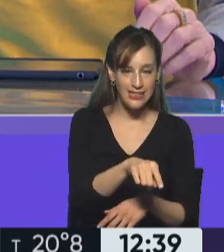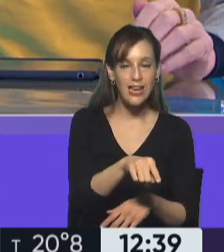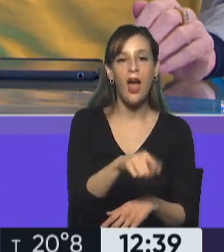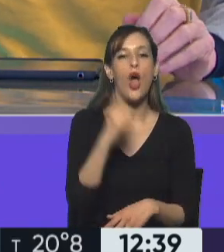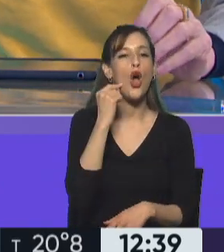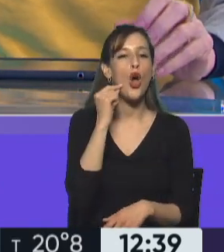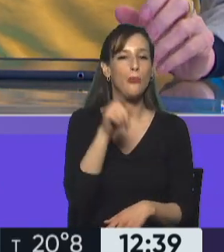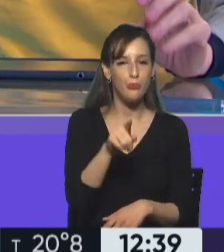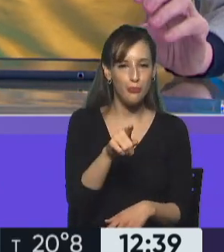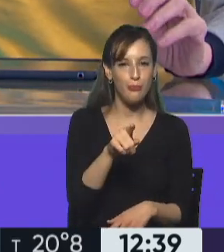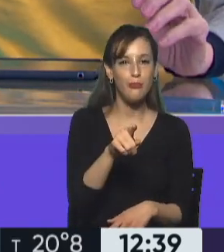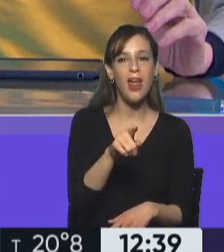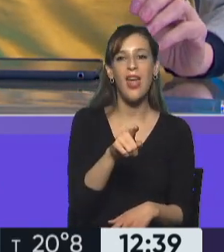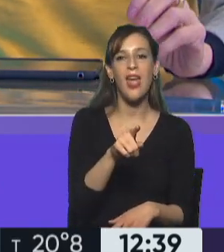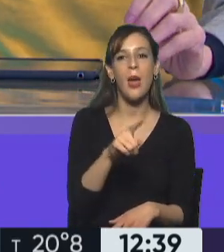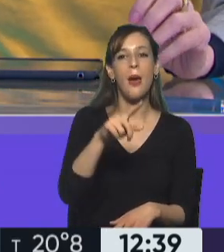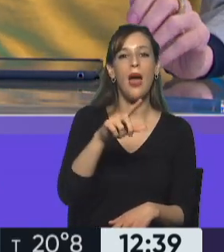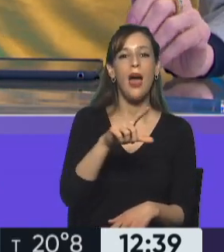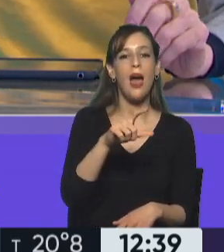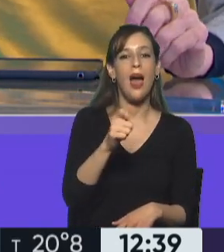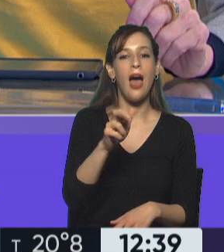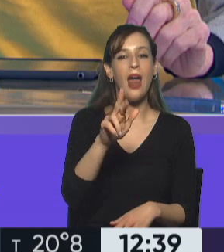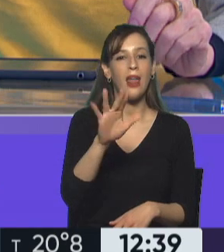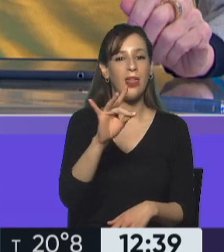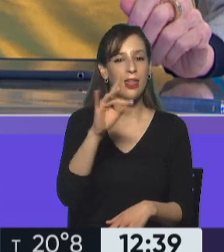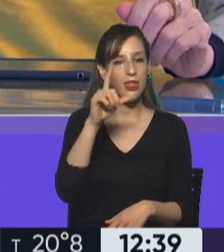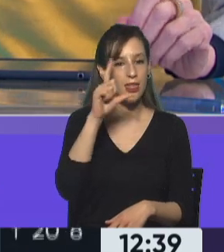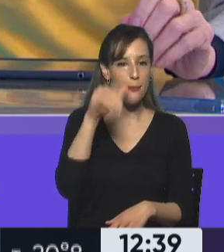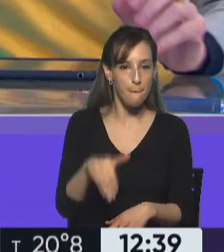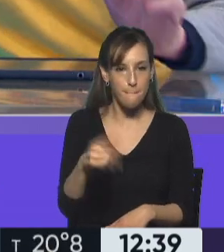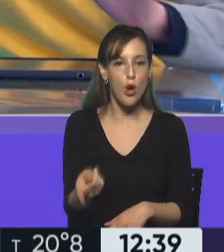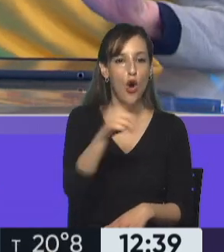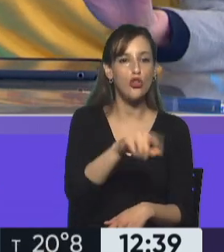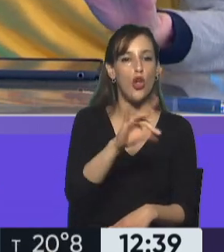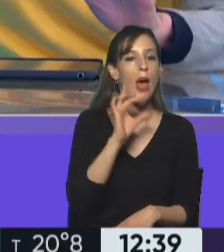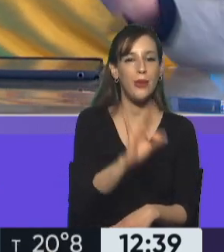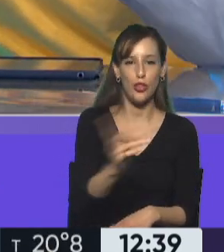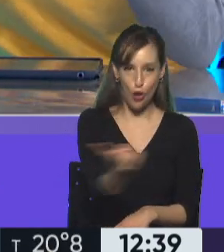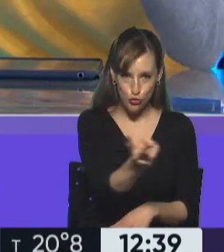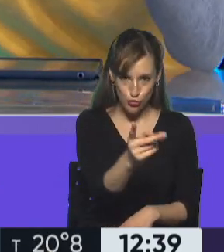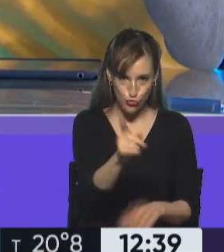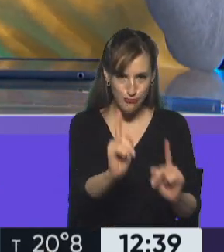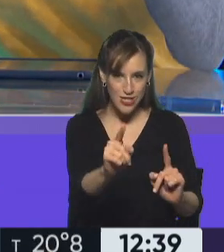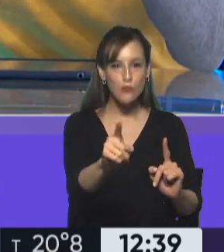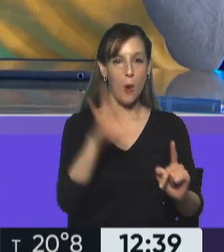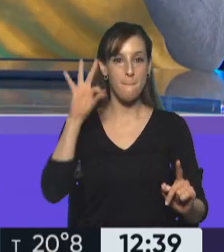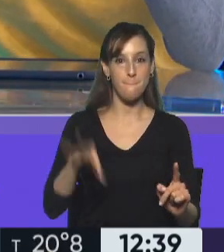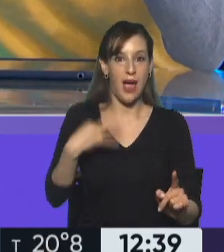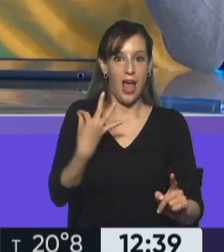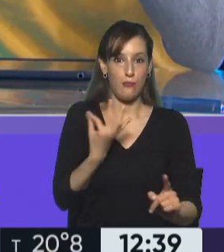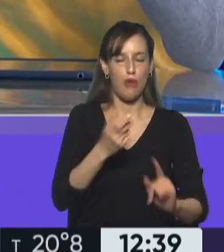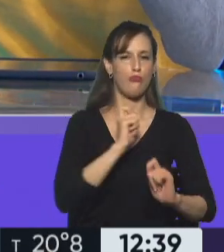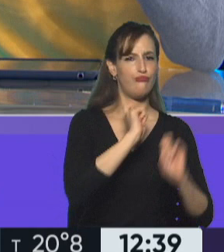y arden para para este papá de pata putian porque porque ellos detectaron